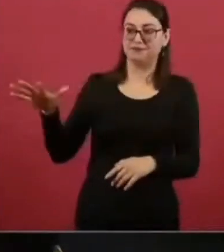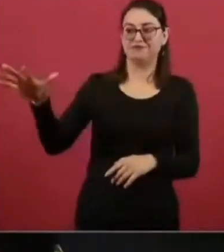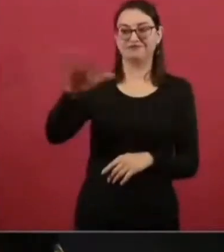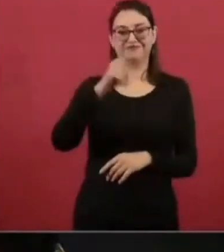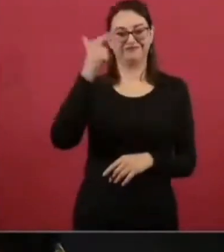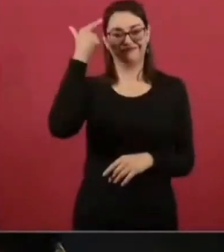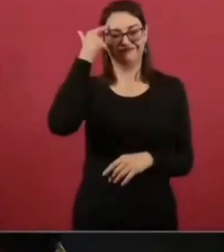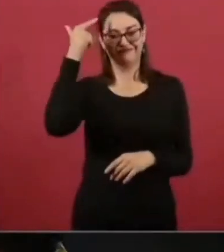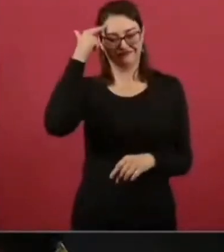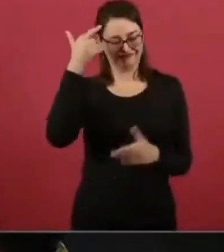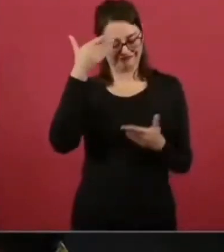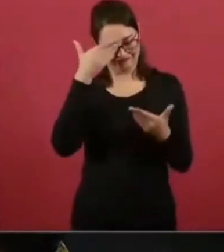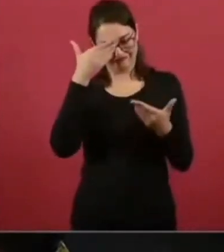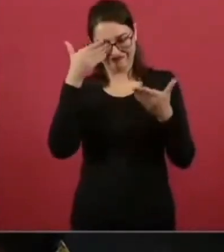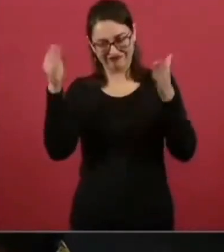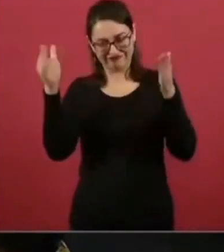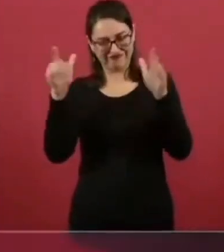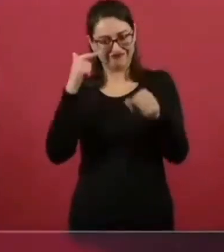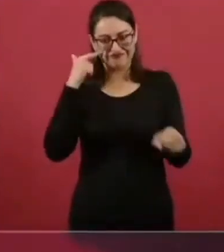muy politizada.